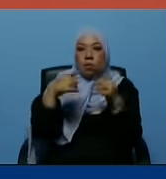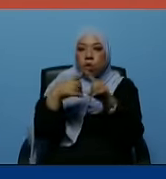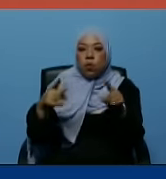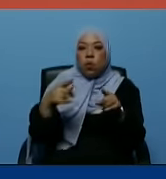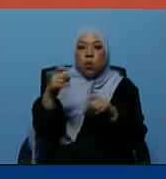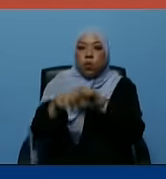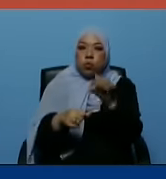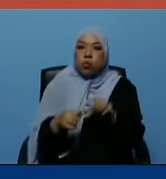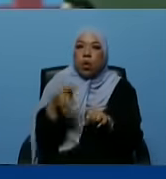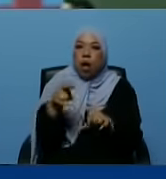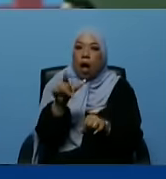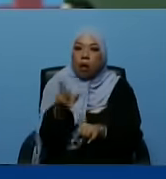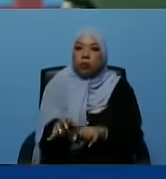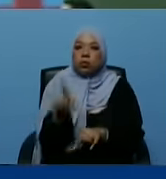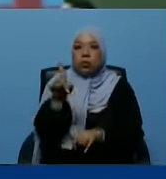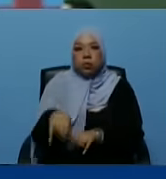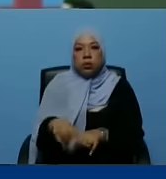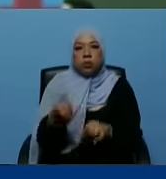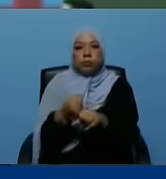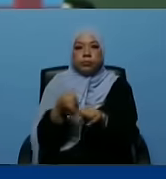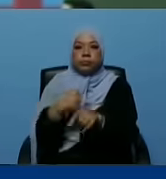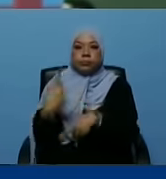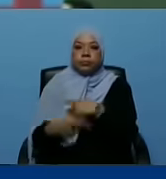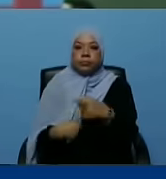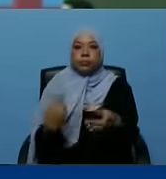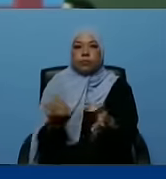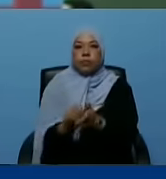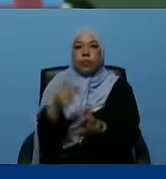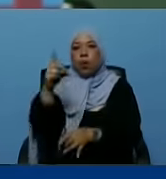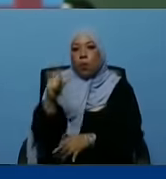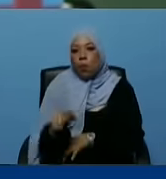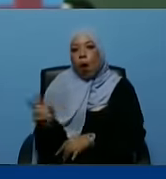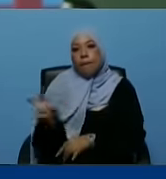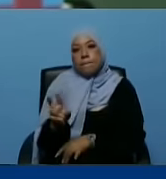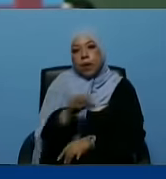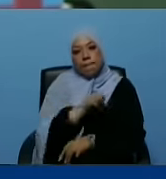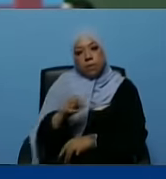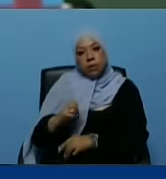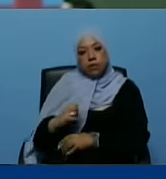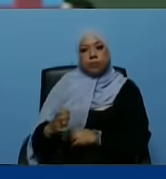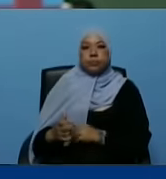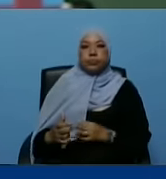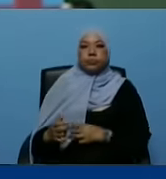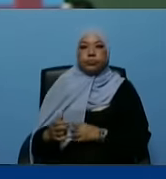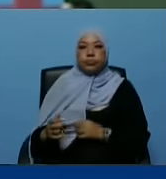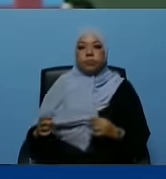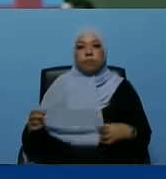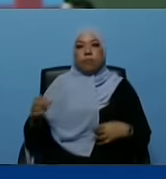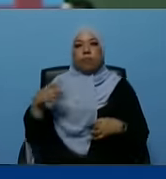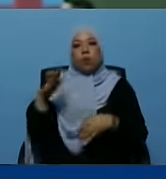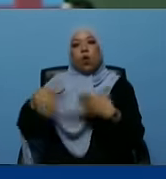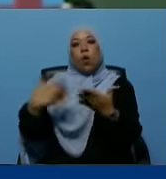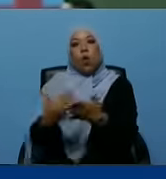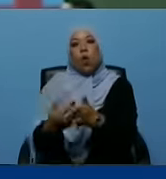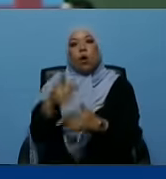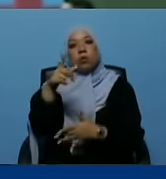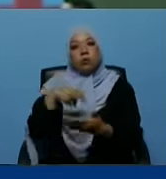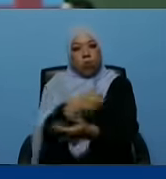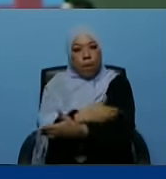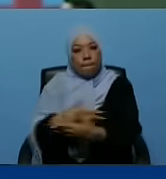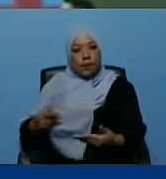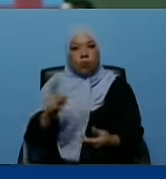sí, también la banca privada tiene que poner de su parte. Yo me comprometí a entregar 1 millón